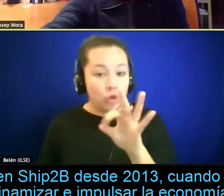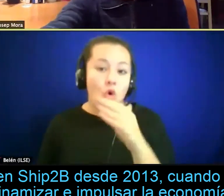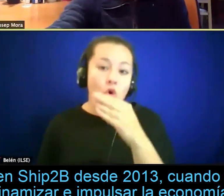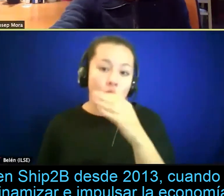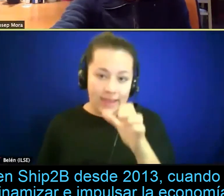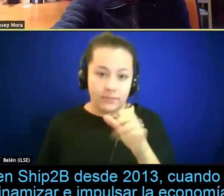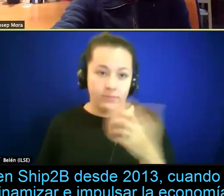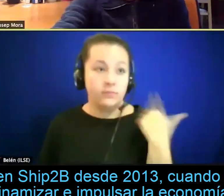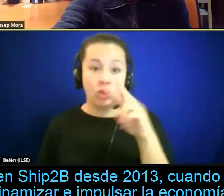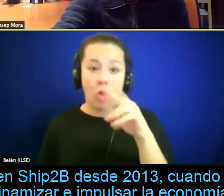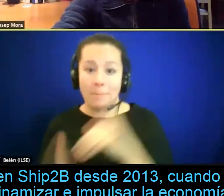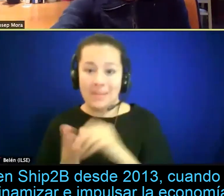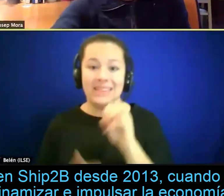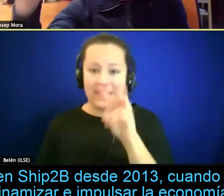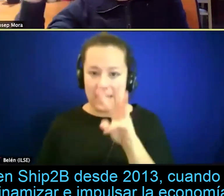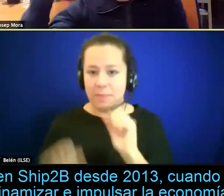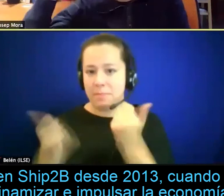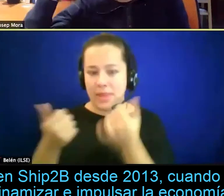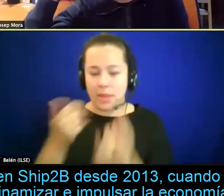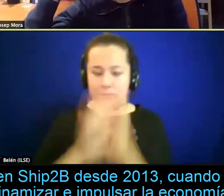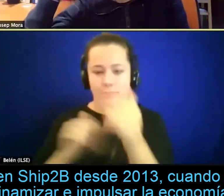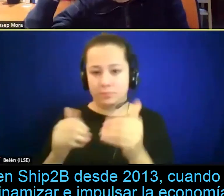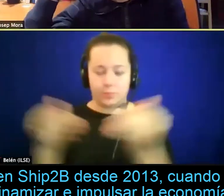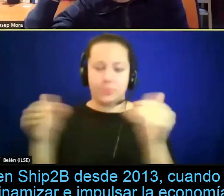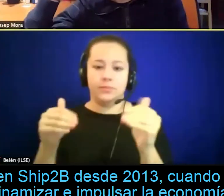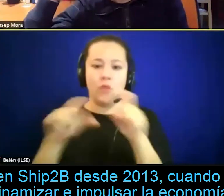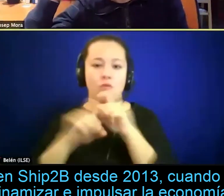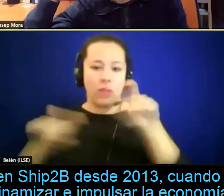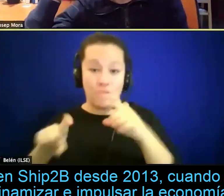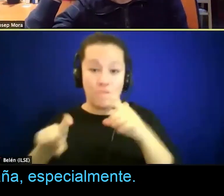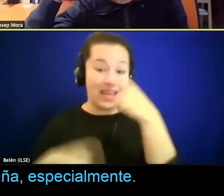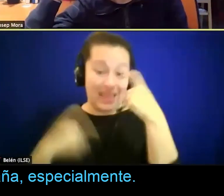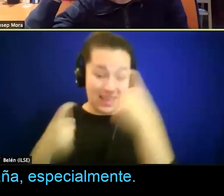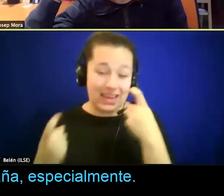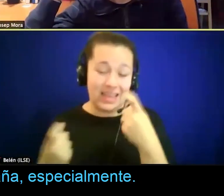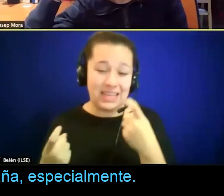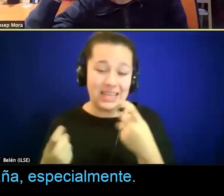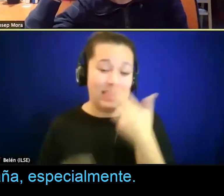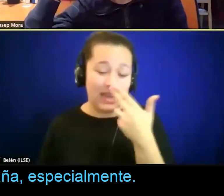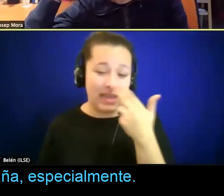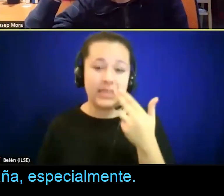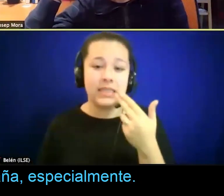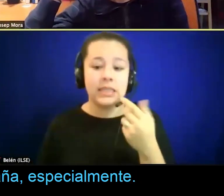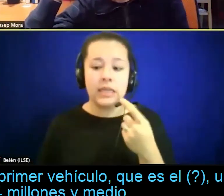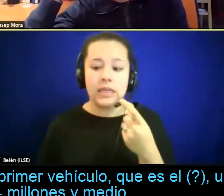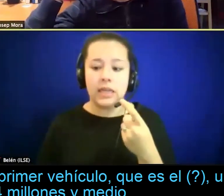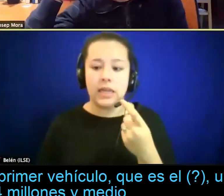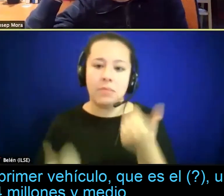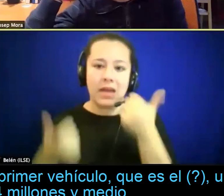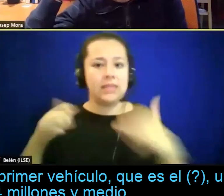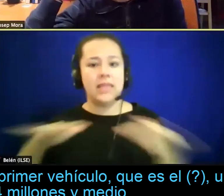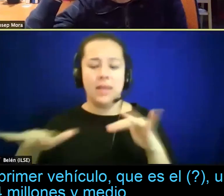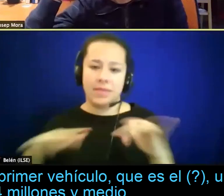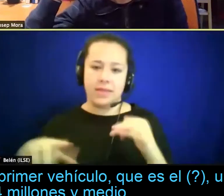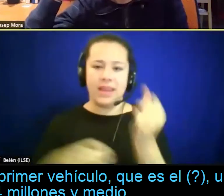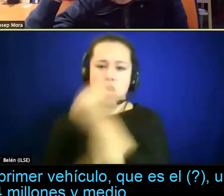fundación con ese interés de dinamizar, ¿no? Impulsar la economía de impacto en España, especialmente. En el